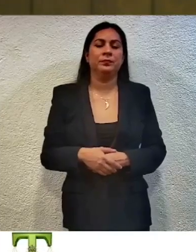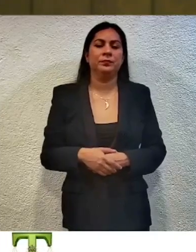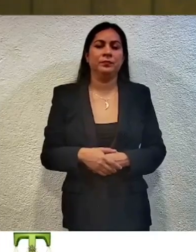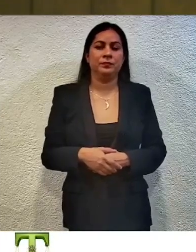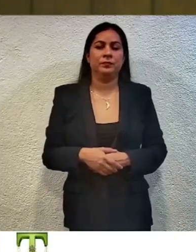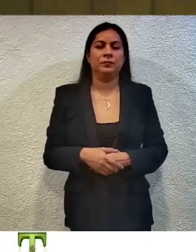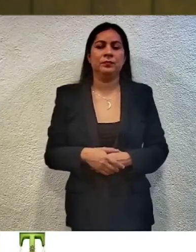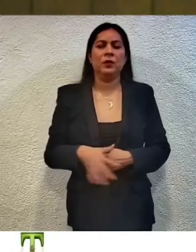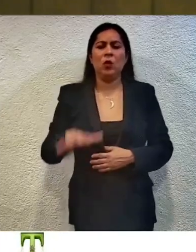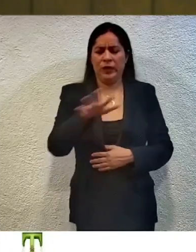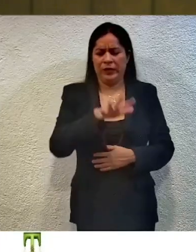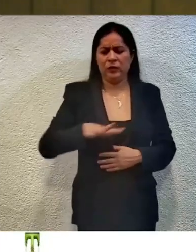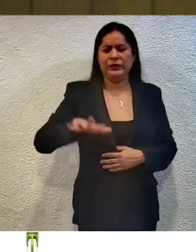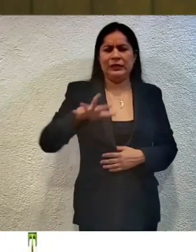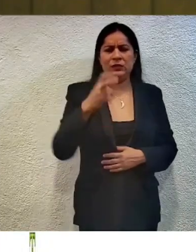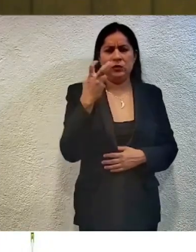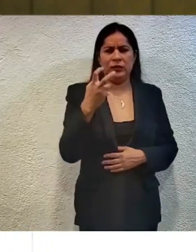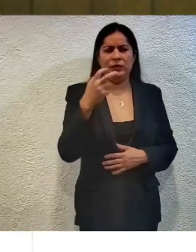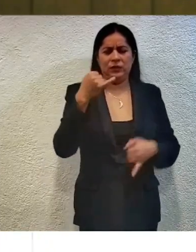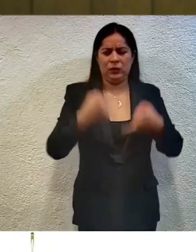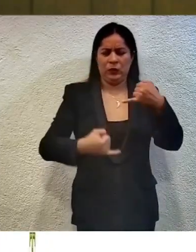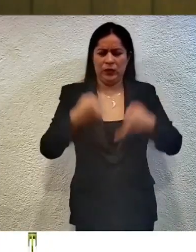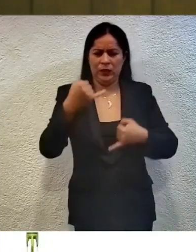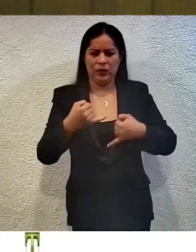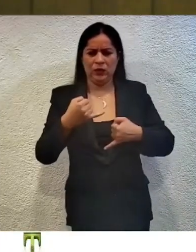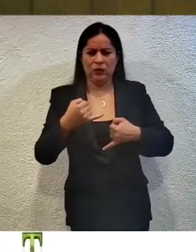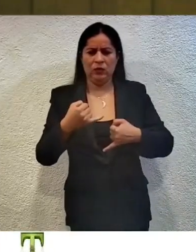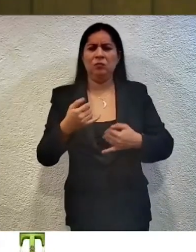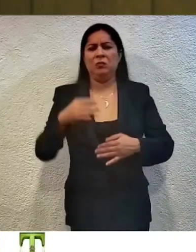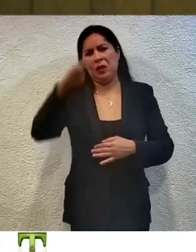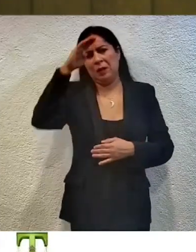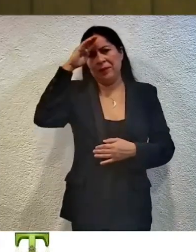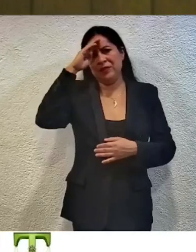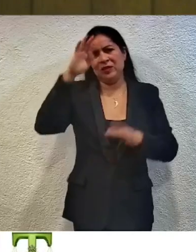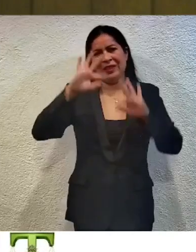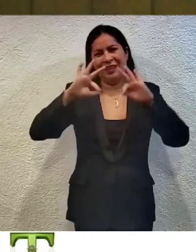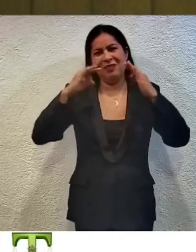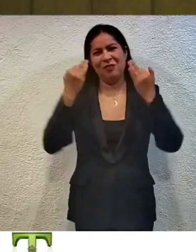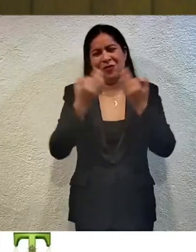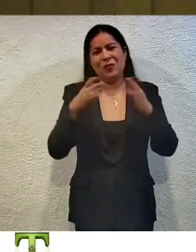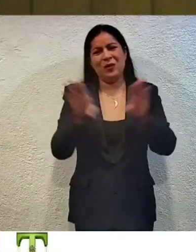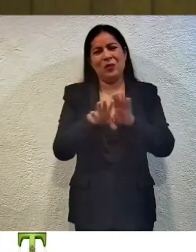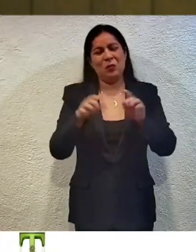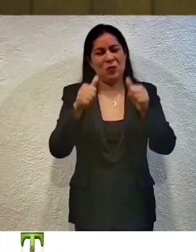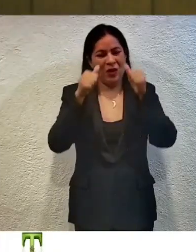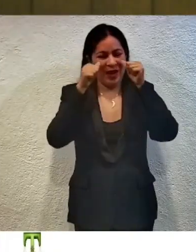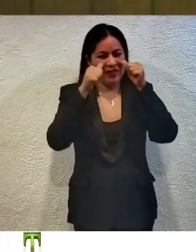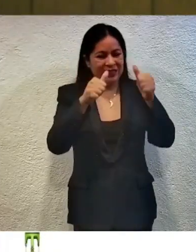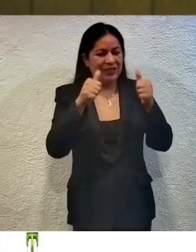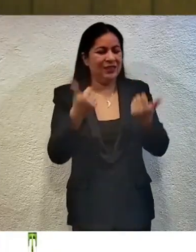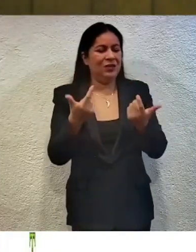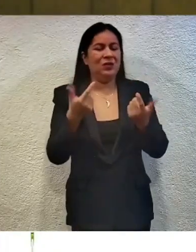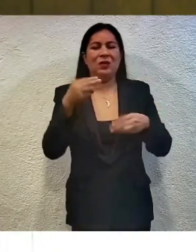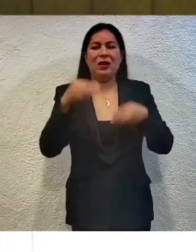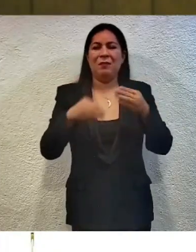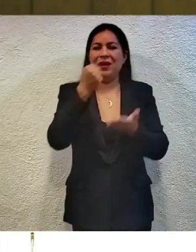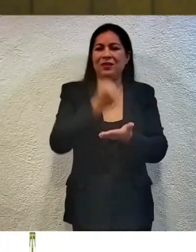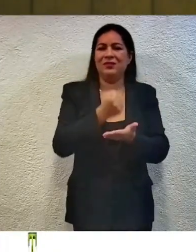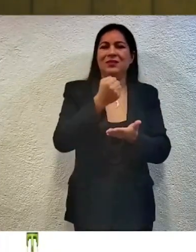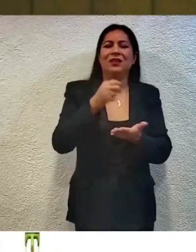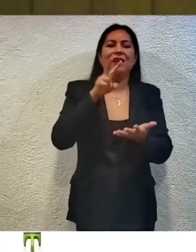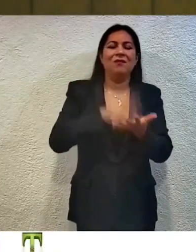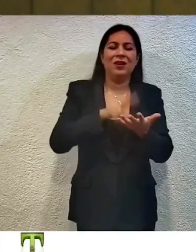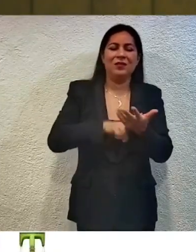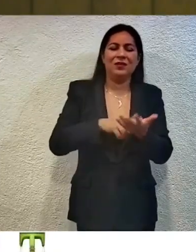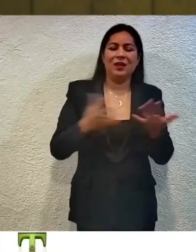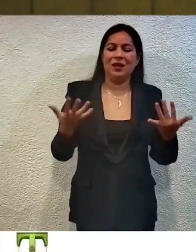Con ese contexto jurídico, estimo que la forma en cómo atendió la ponencia instructora a la verificación de